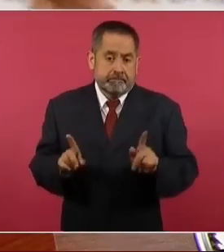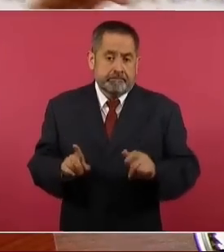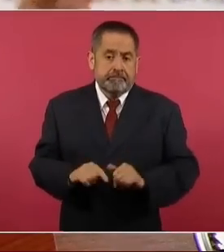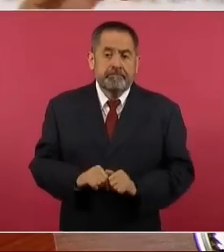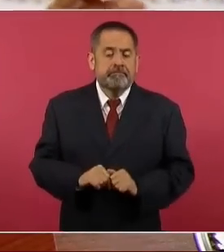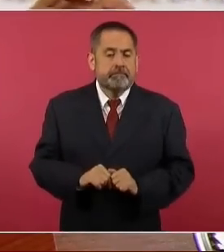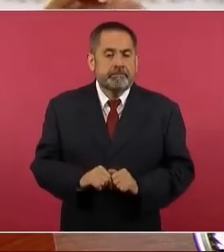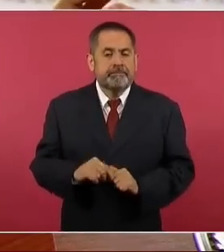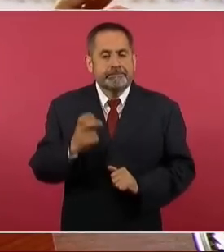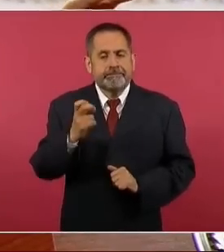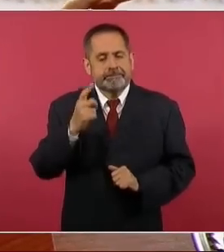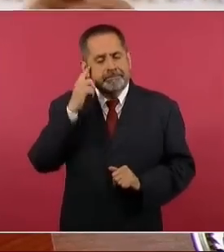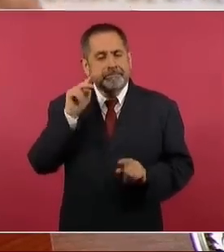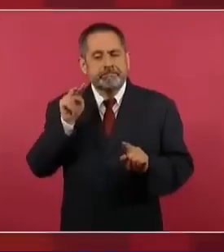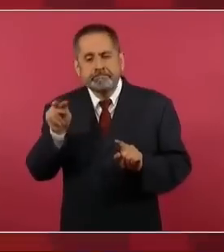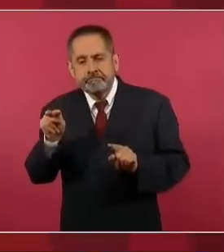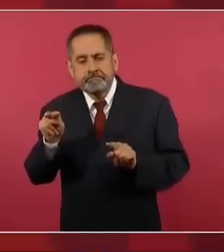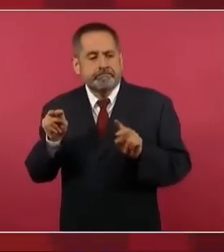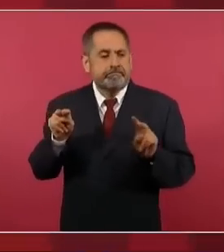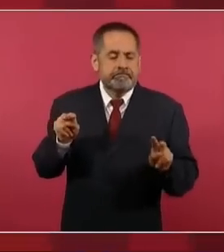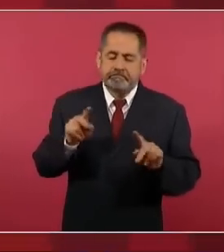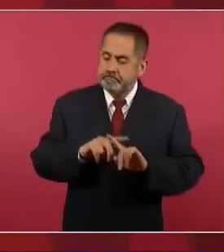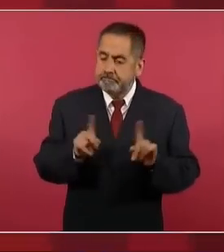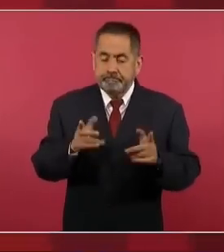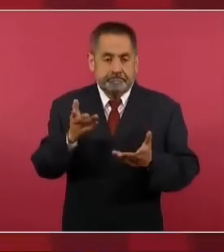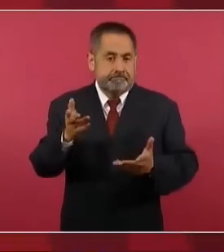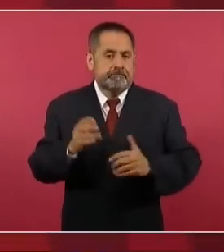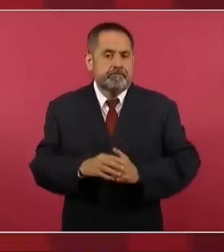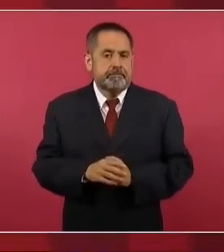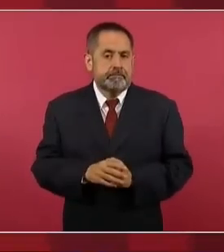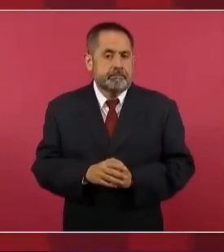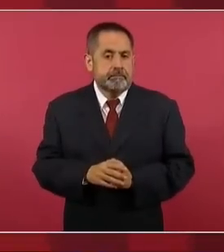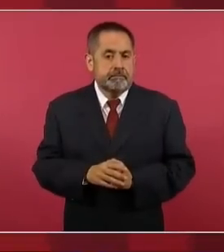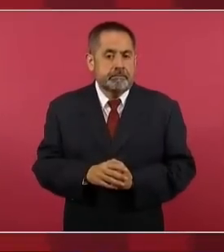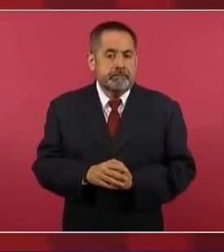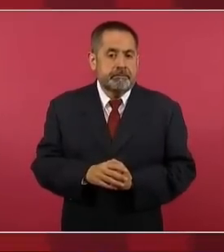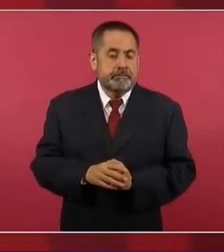Ese es un problema, o sea, de fondo. Entonces,